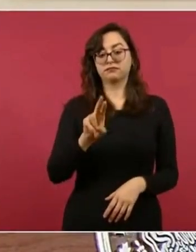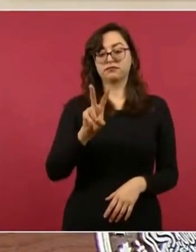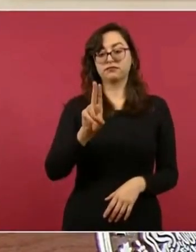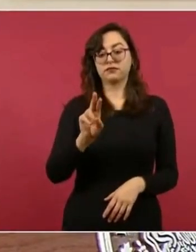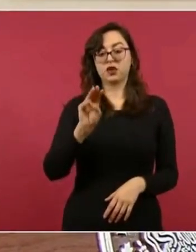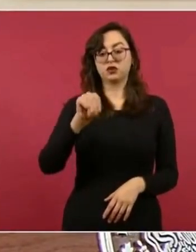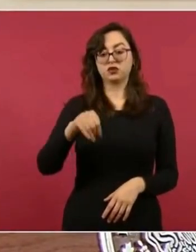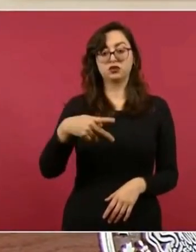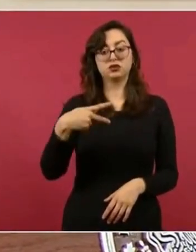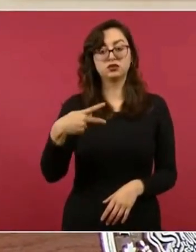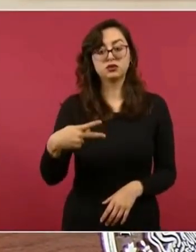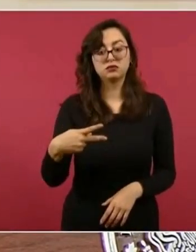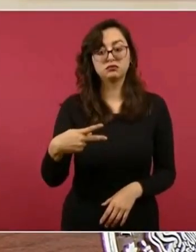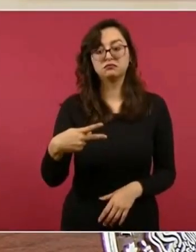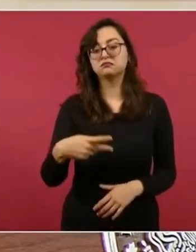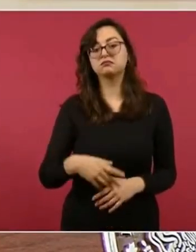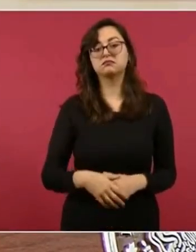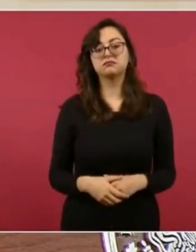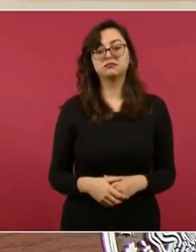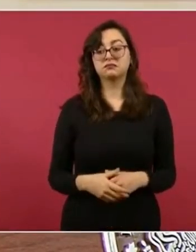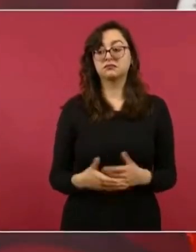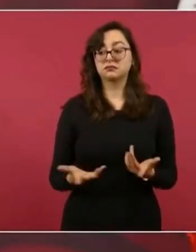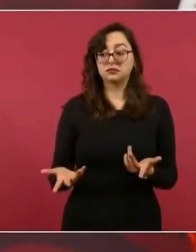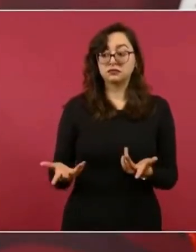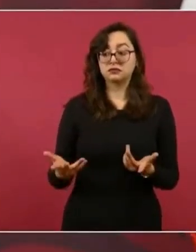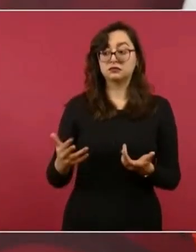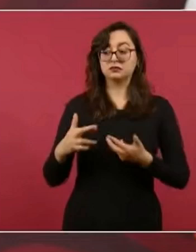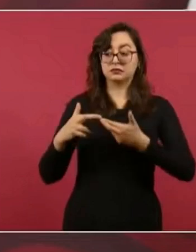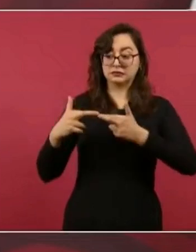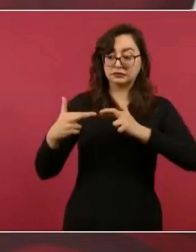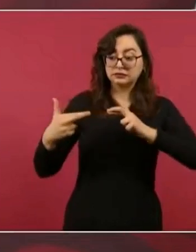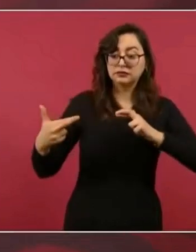esa política de acercamiento